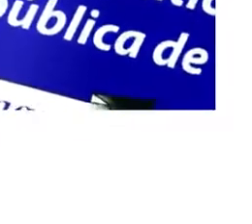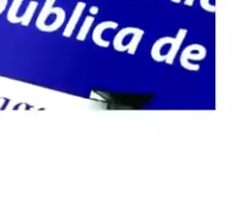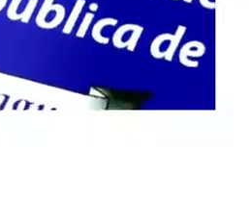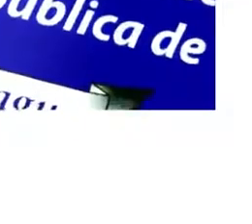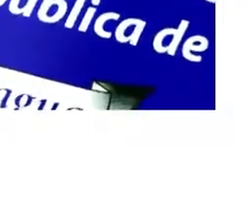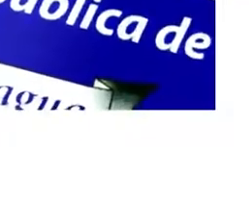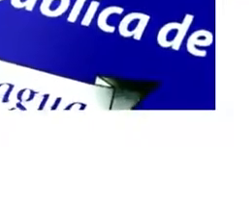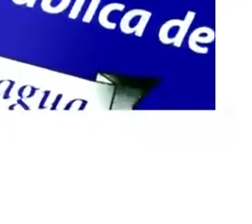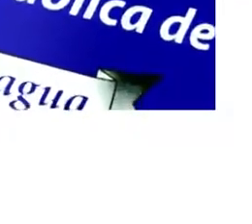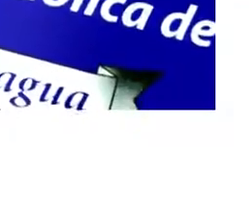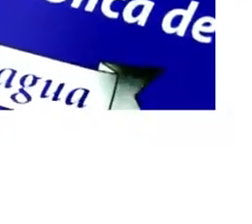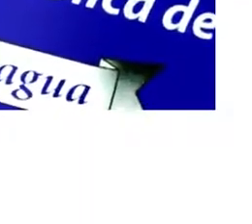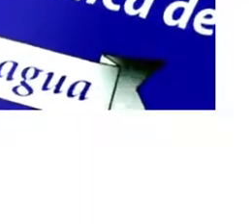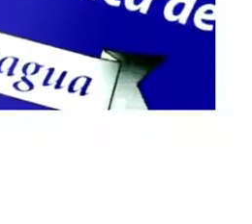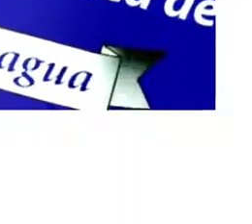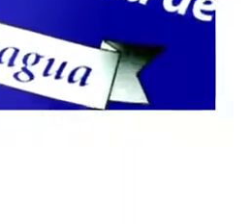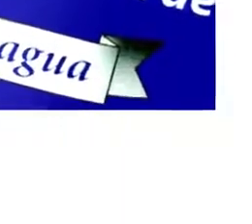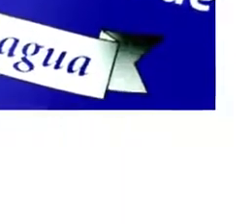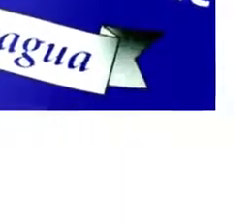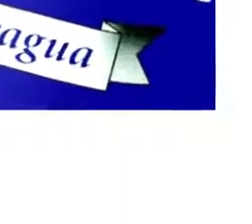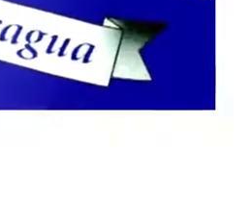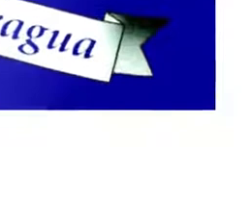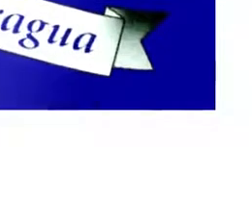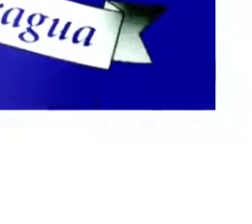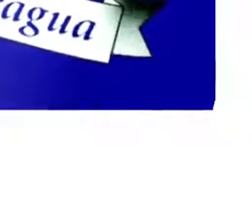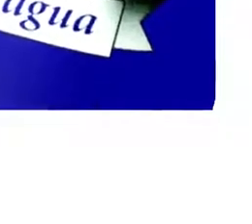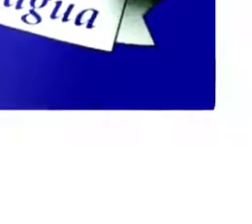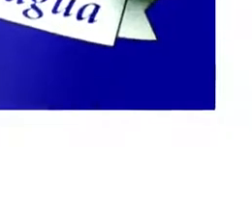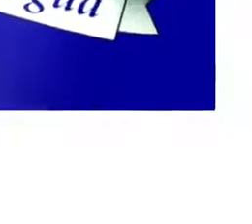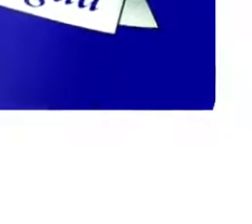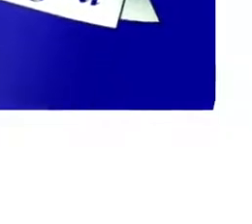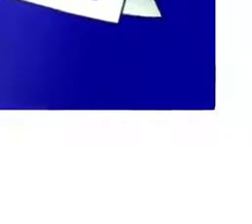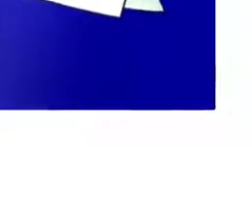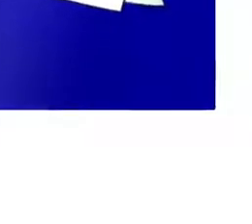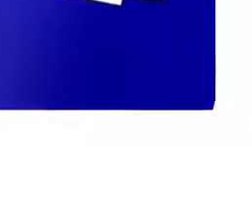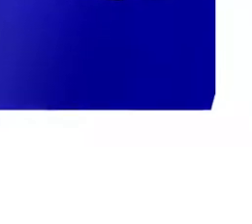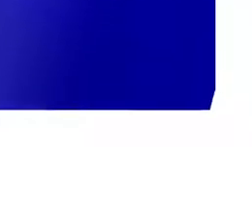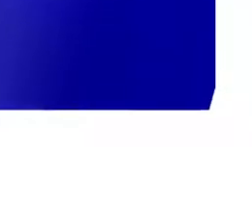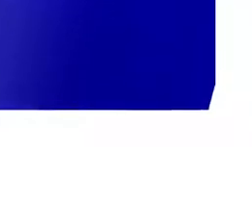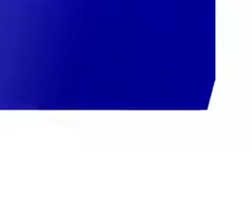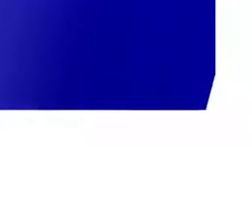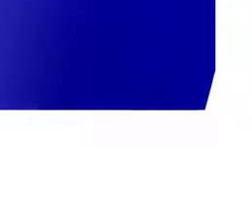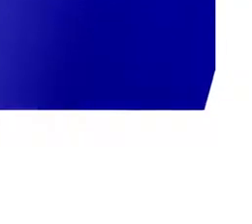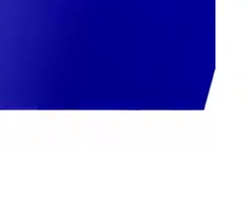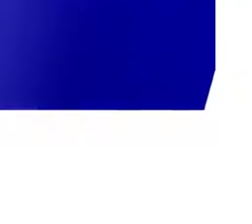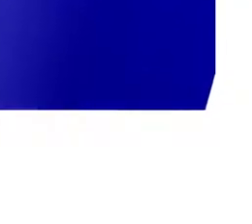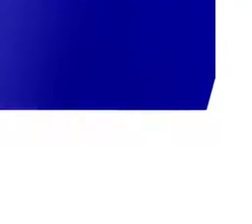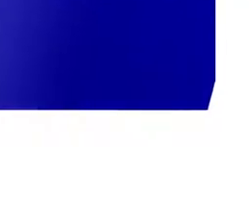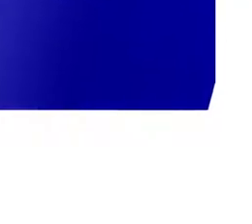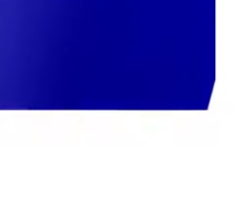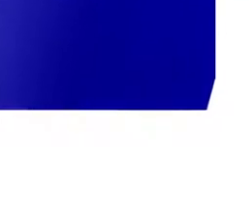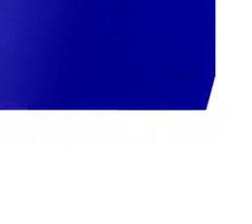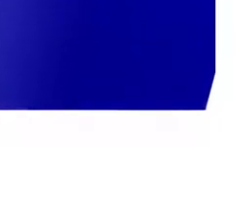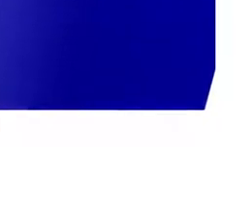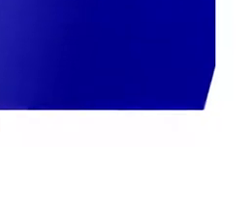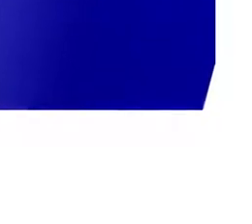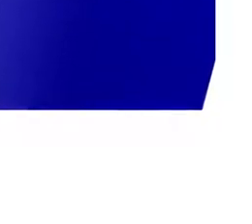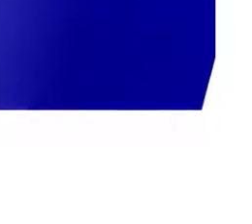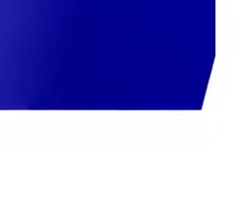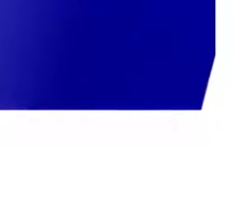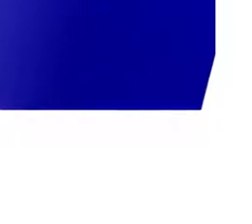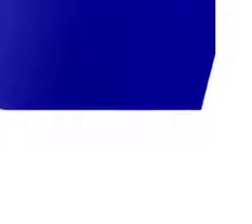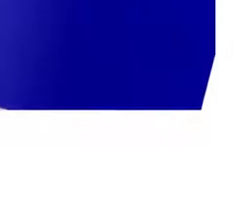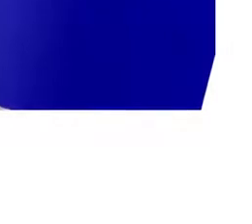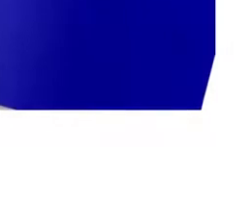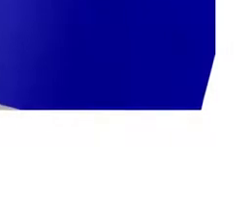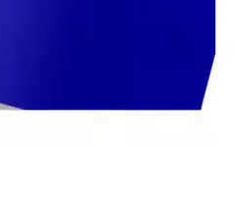Artículo 96. No habrá servicio militar obligatorio y se prohíbe toda forma de reclutamiento forzoso para integrar el Ejército de